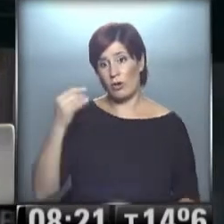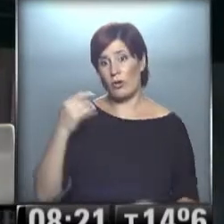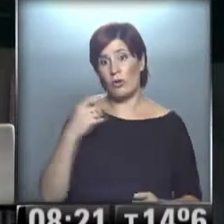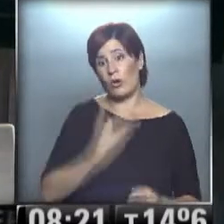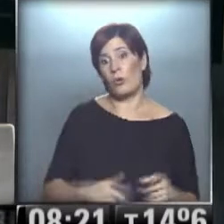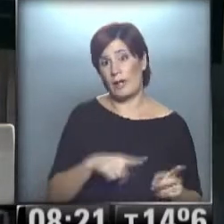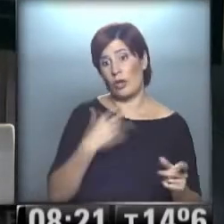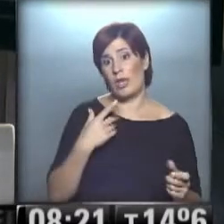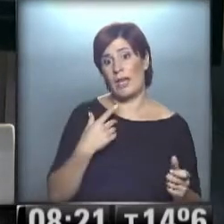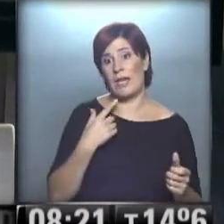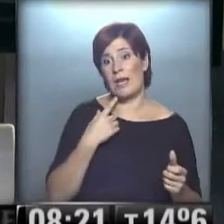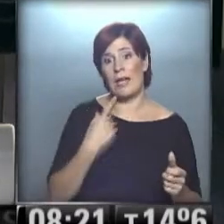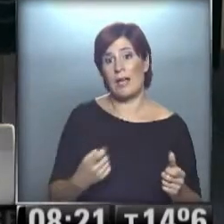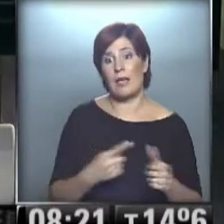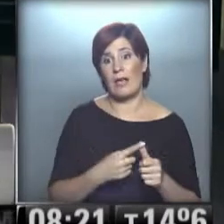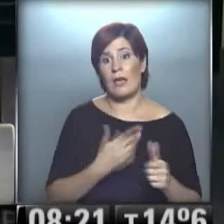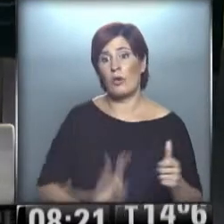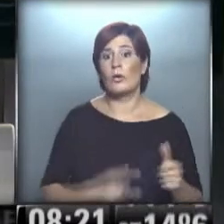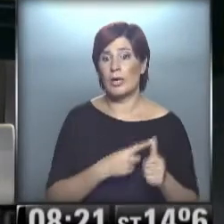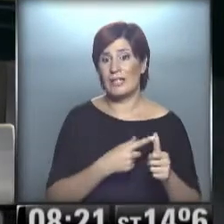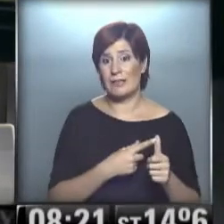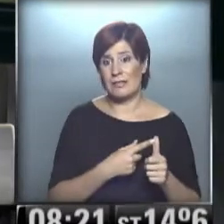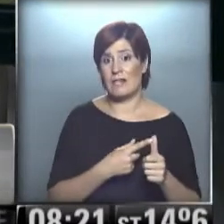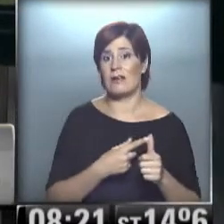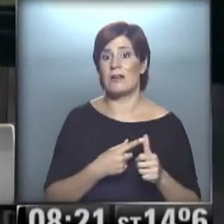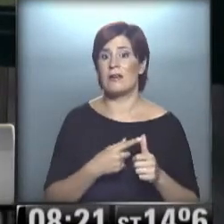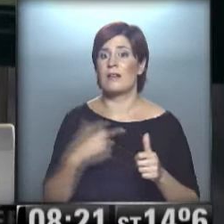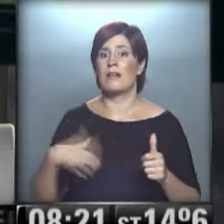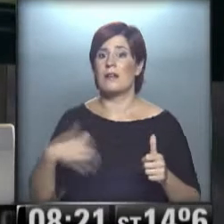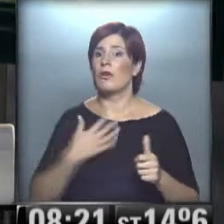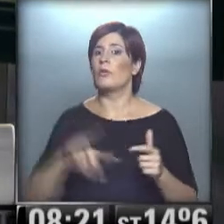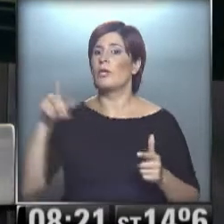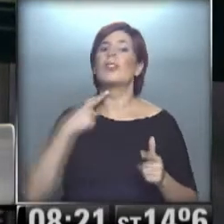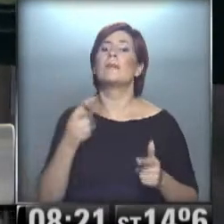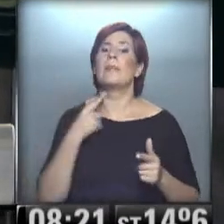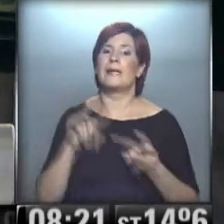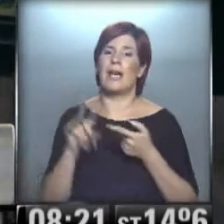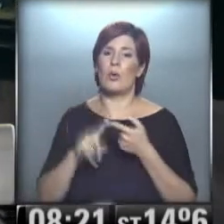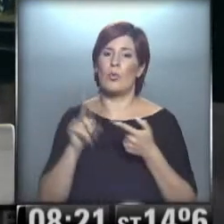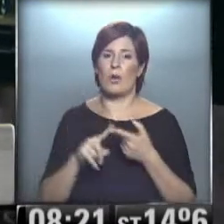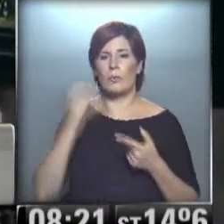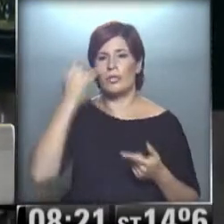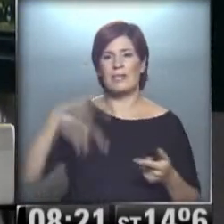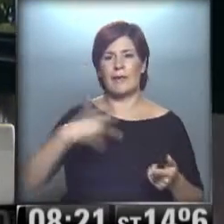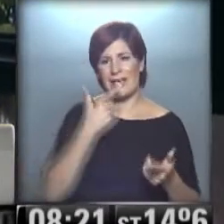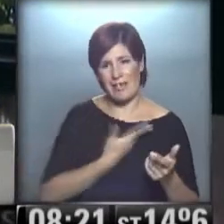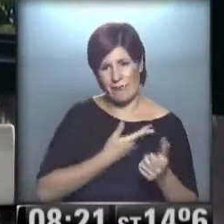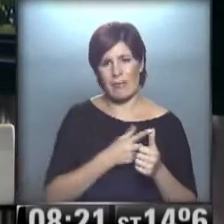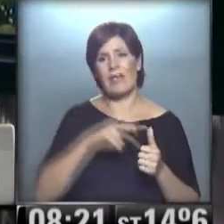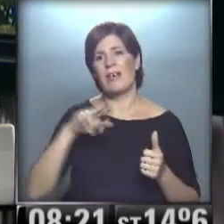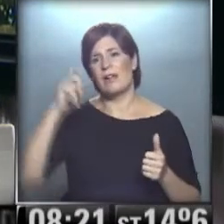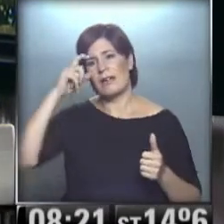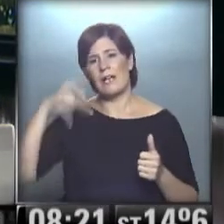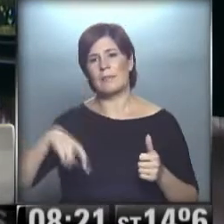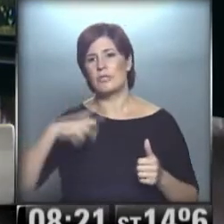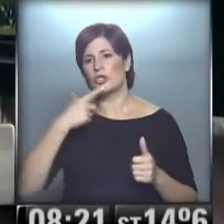de argentina y el gobierno de españa' es decir por el tema y pf y la empresa repsol va a llegar ya al